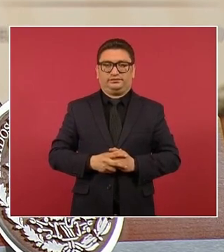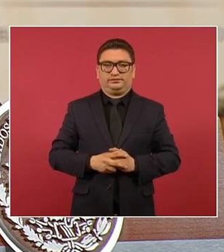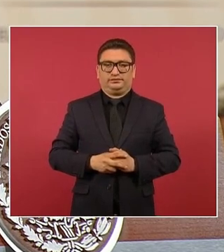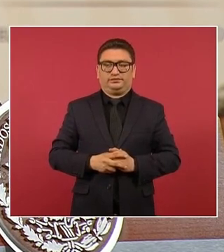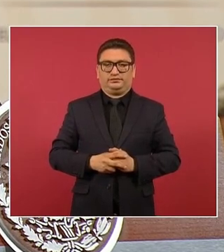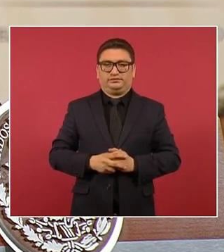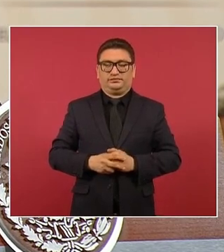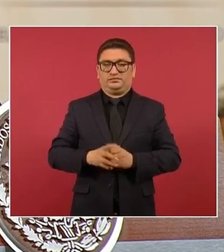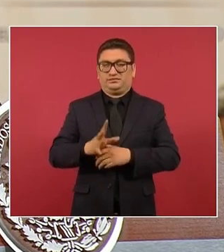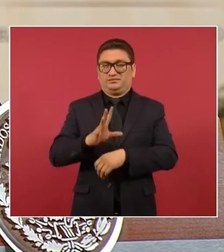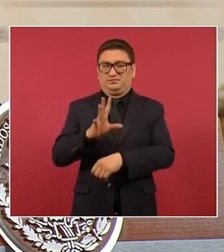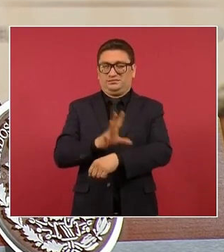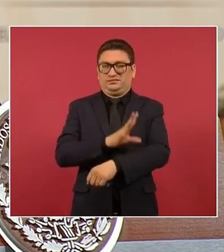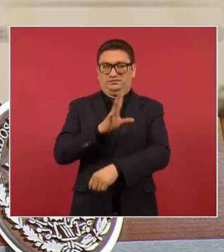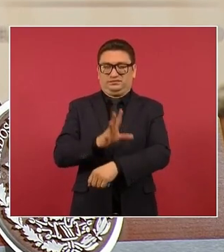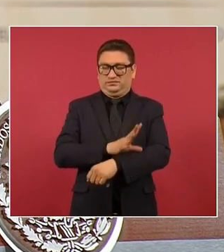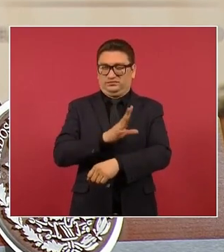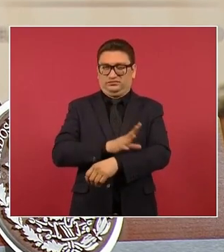energía eléctrica